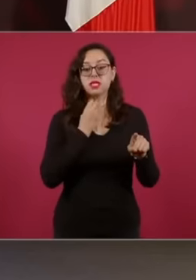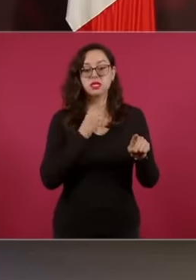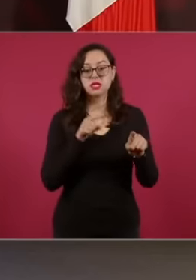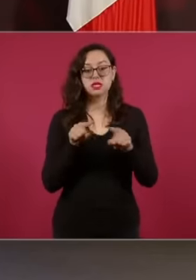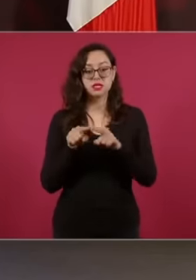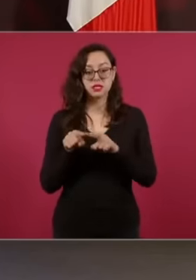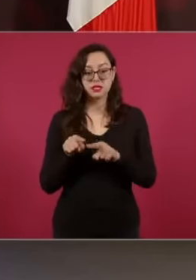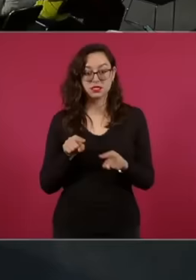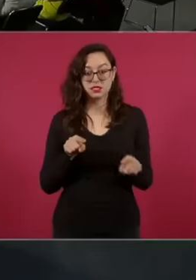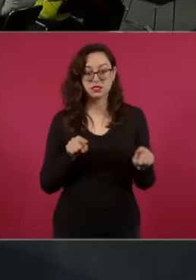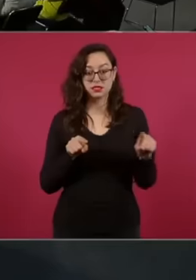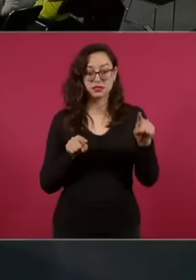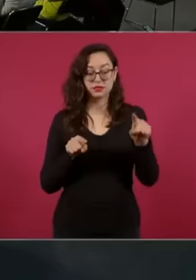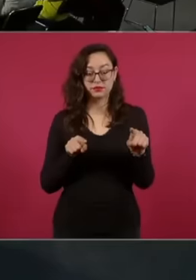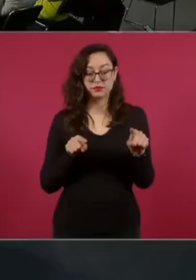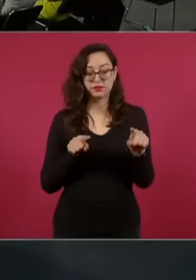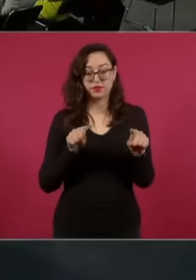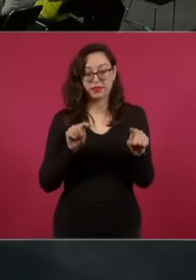Este es Tepic.